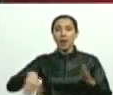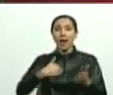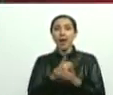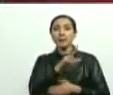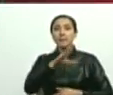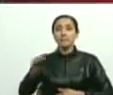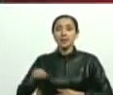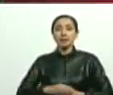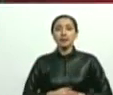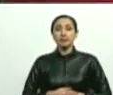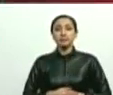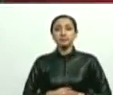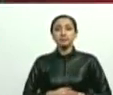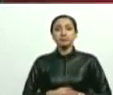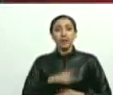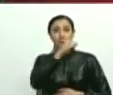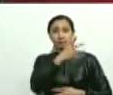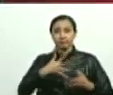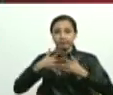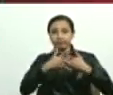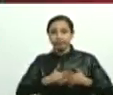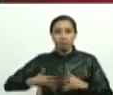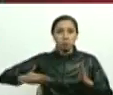en que el imperio se nos vino encima